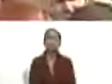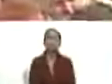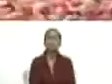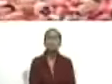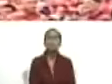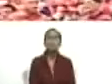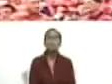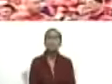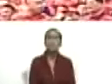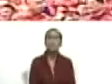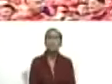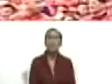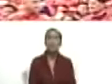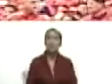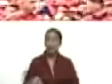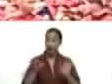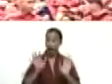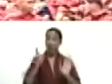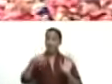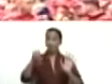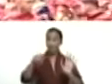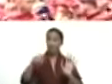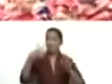Apellidos. Esto lo podemos convertir en un rap.